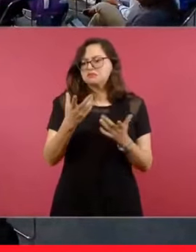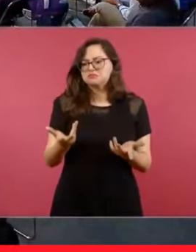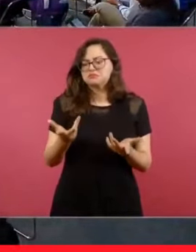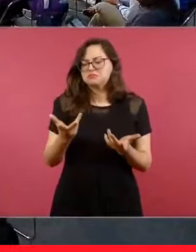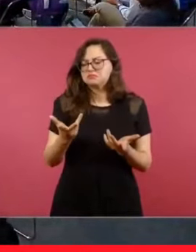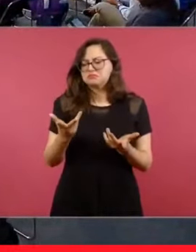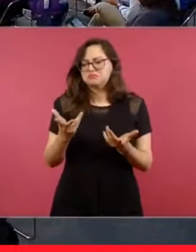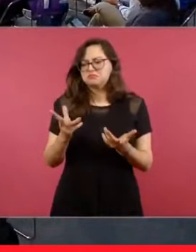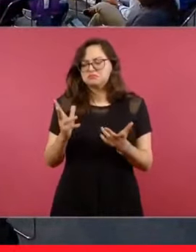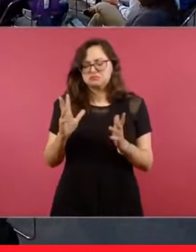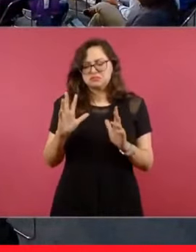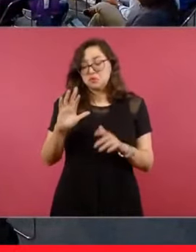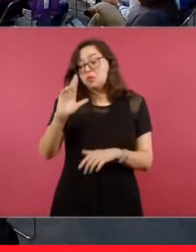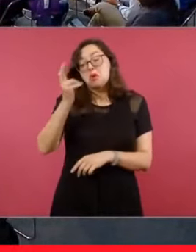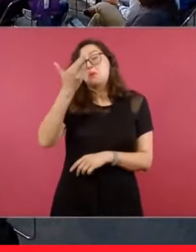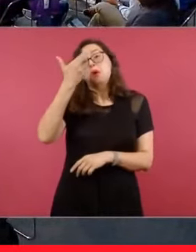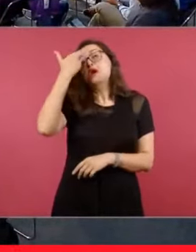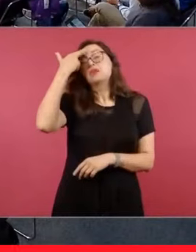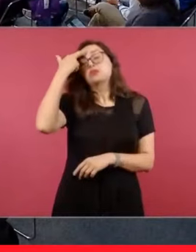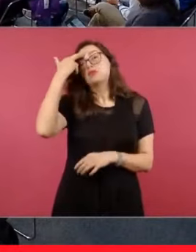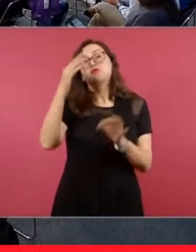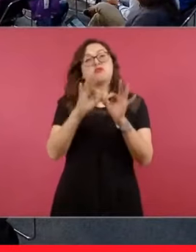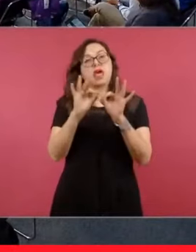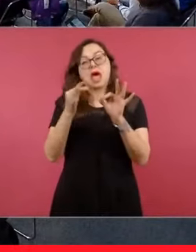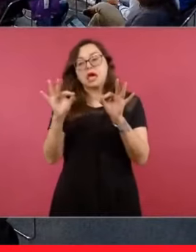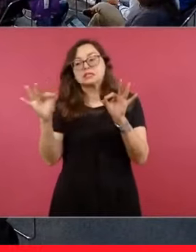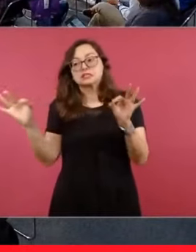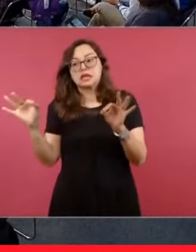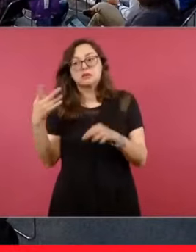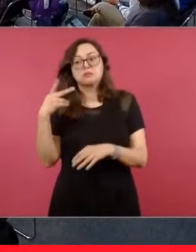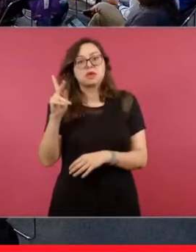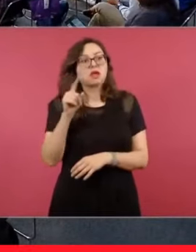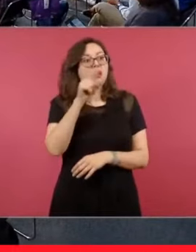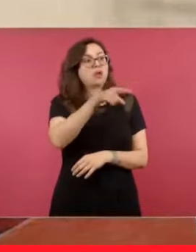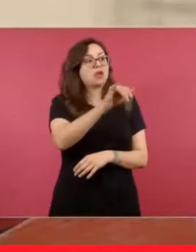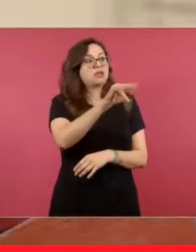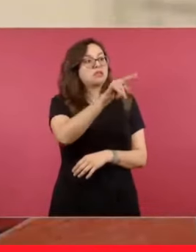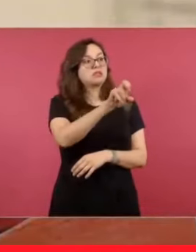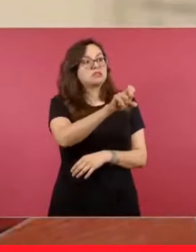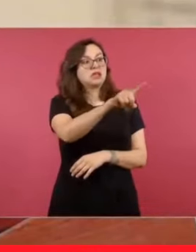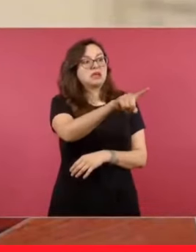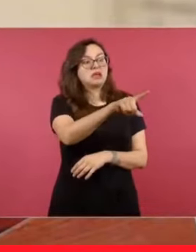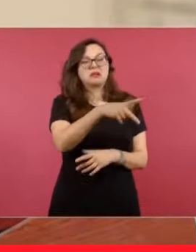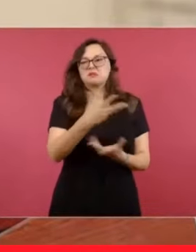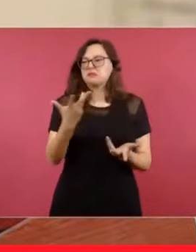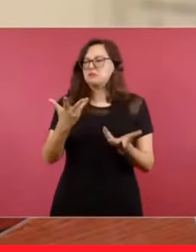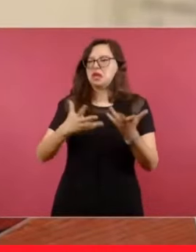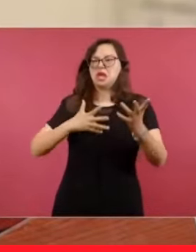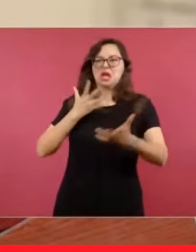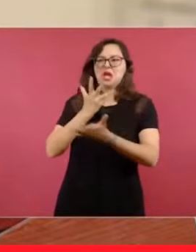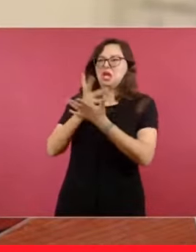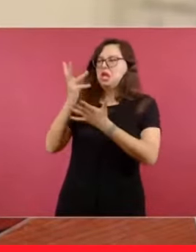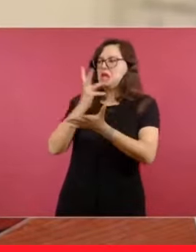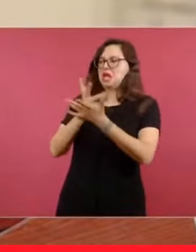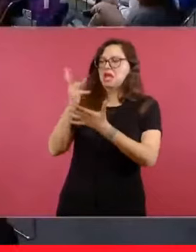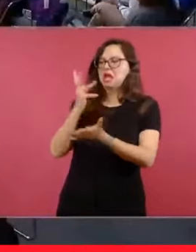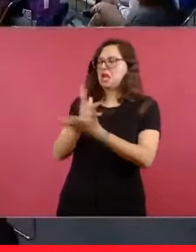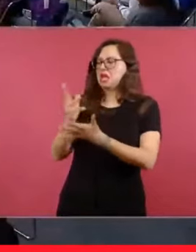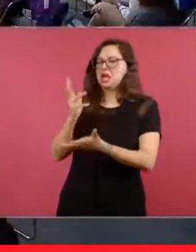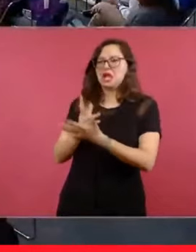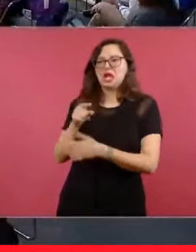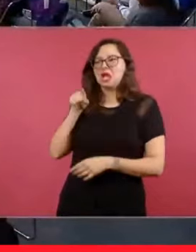Pero la señora la consejera cla Sí pero qué fue el tema violencia política de género